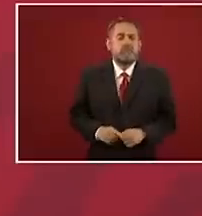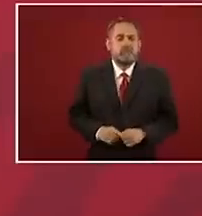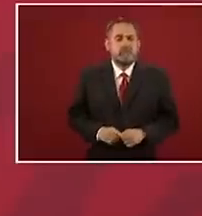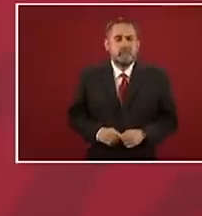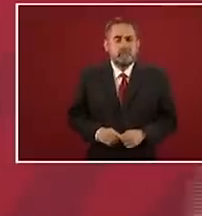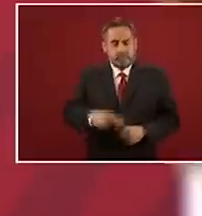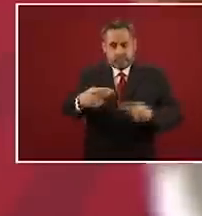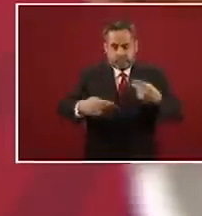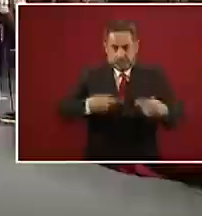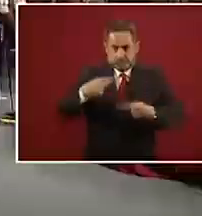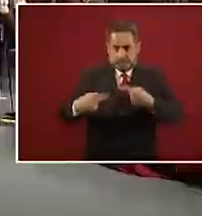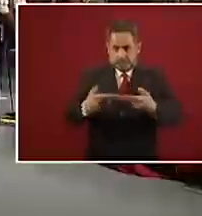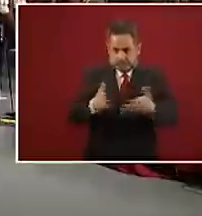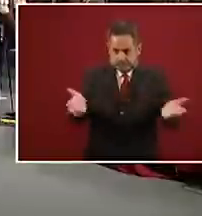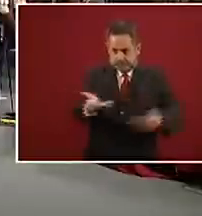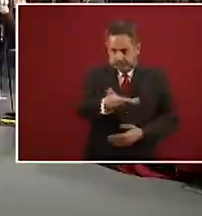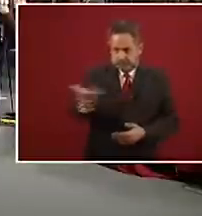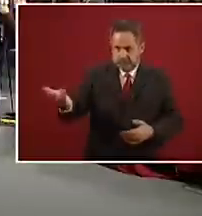Abrimos.